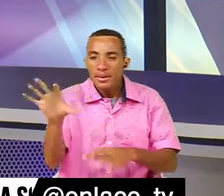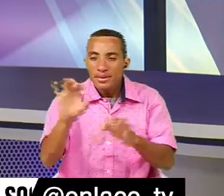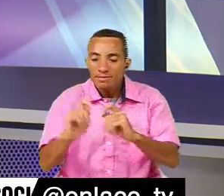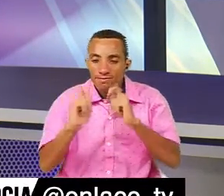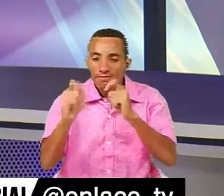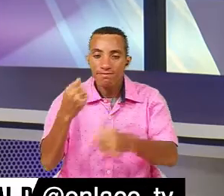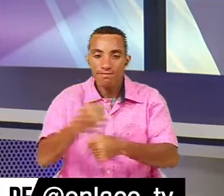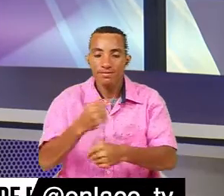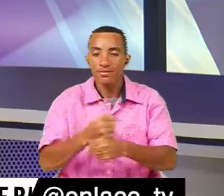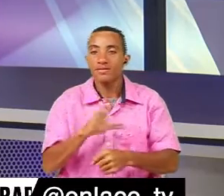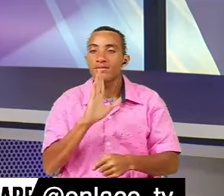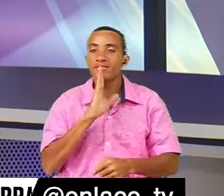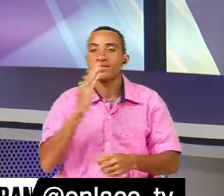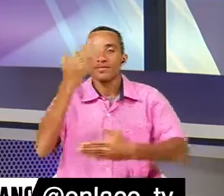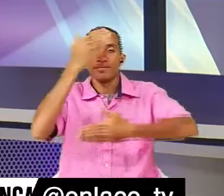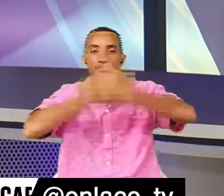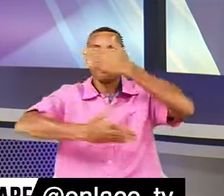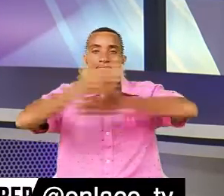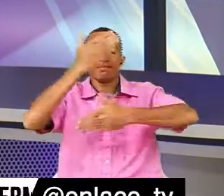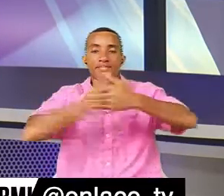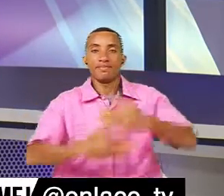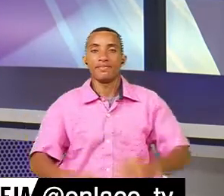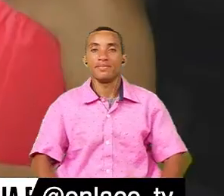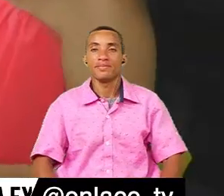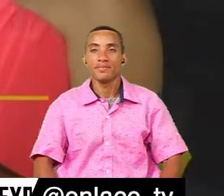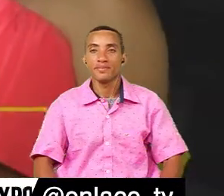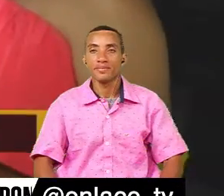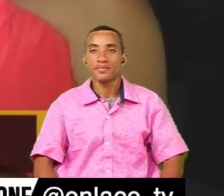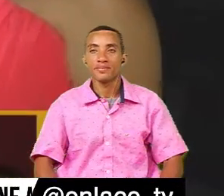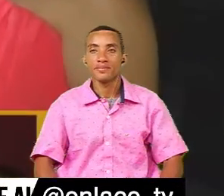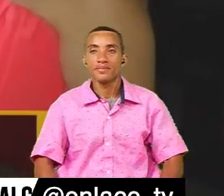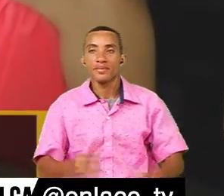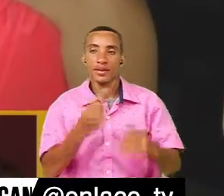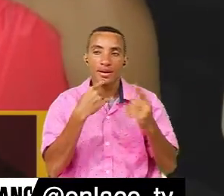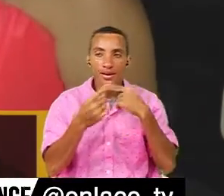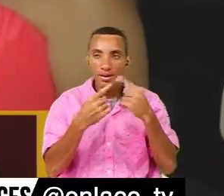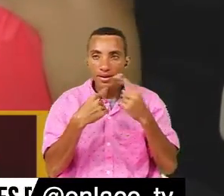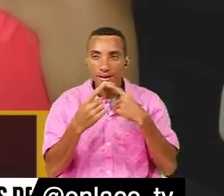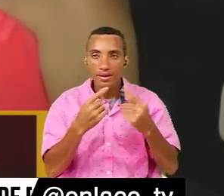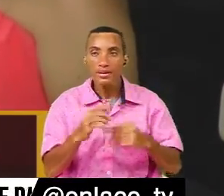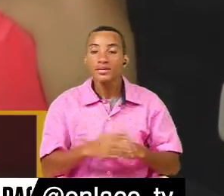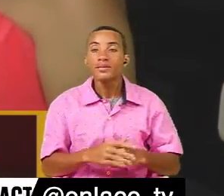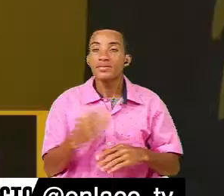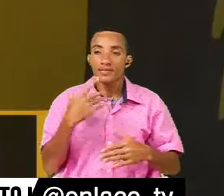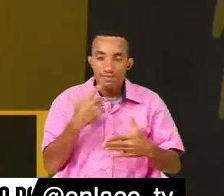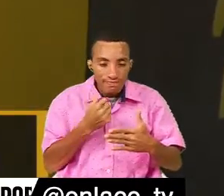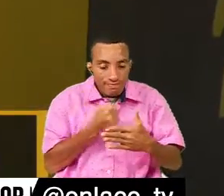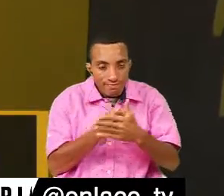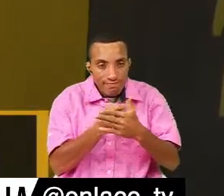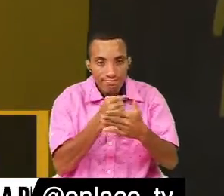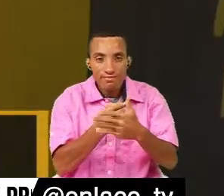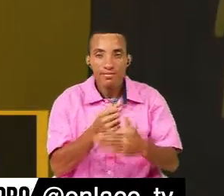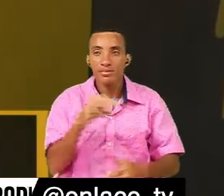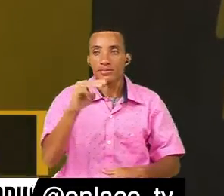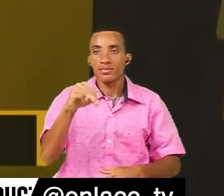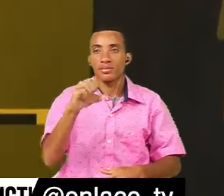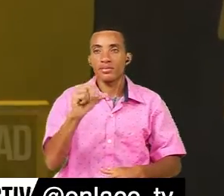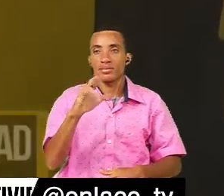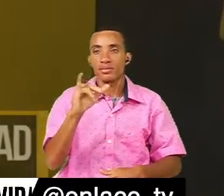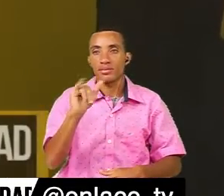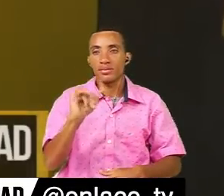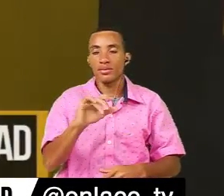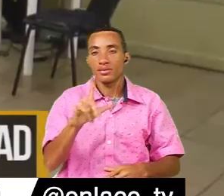en condición de discapacidad. En diálogo exclusivo con Enlace Noticias, la gestora social de Barranca Bermeja, Mariluz Núñez Herrera, expuso